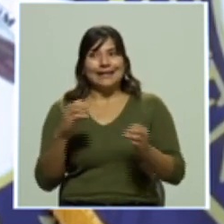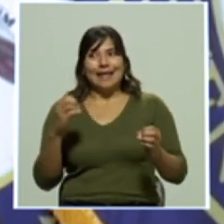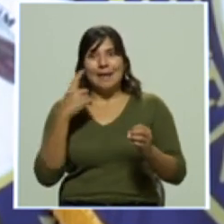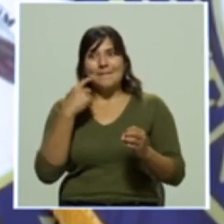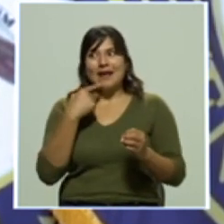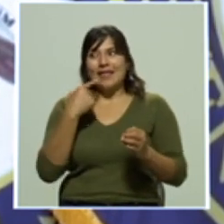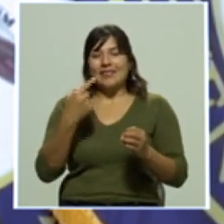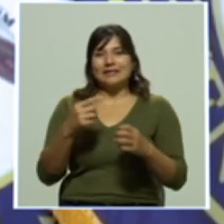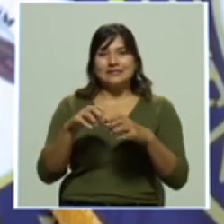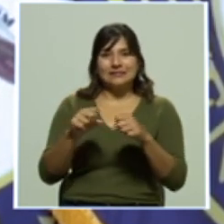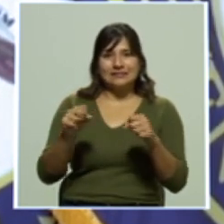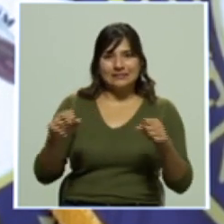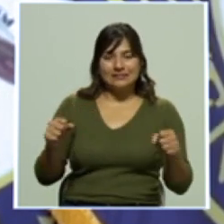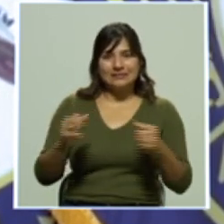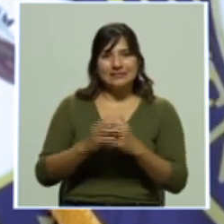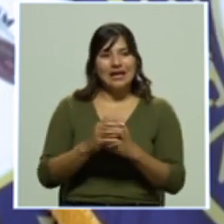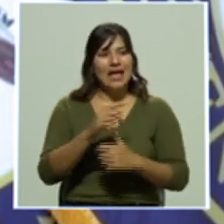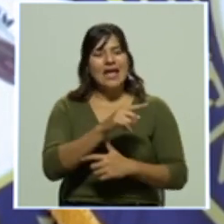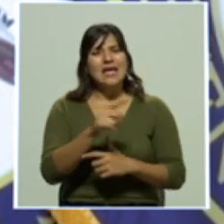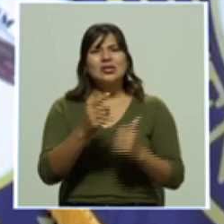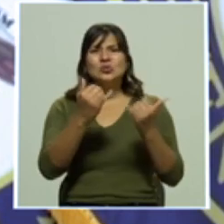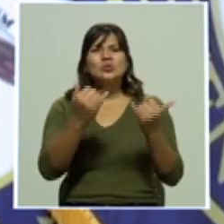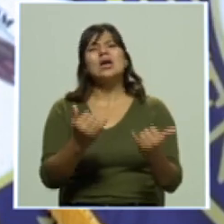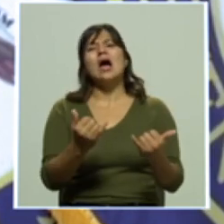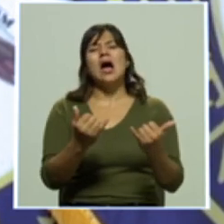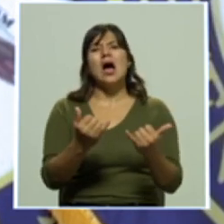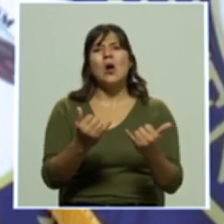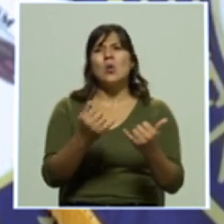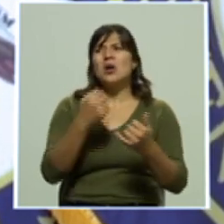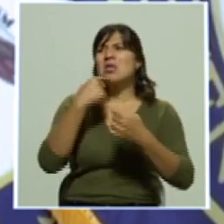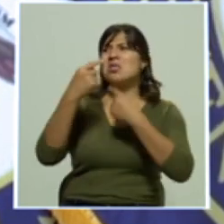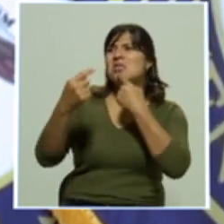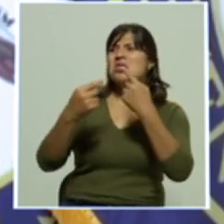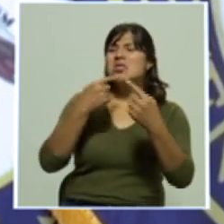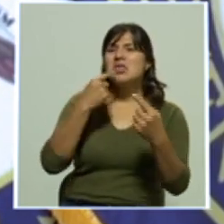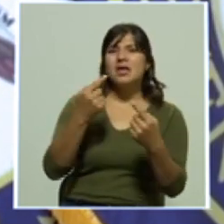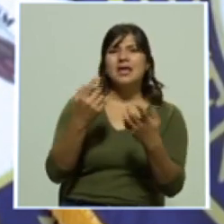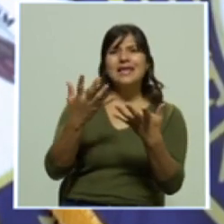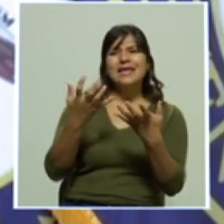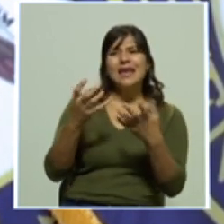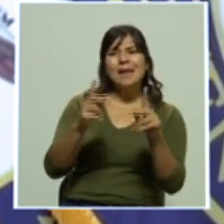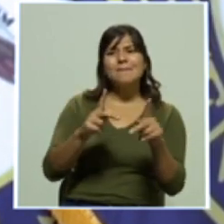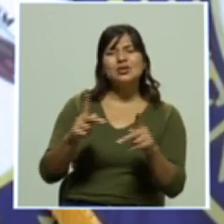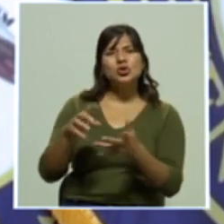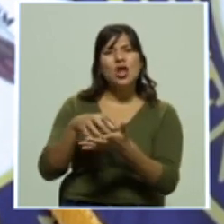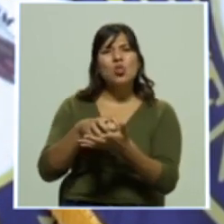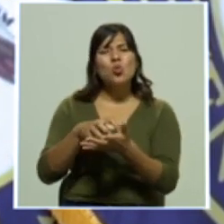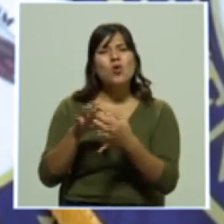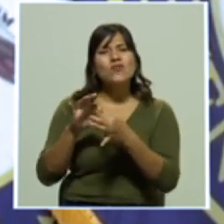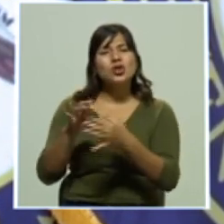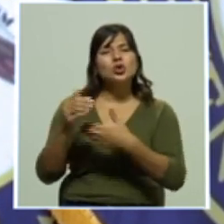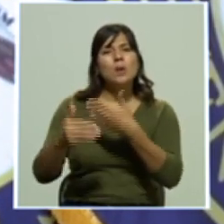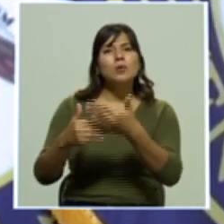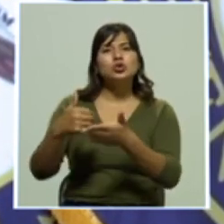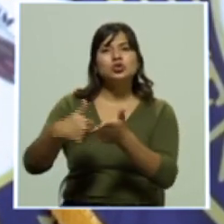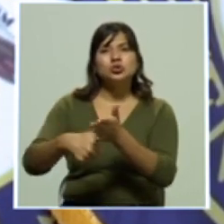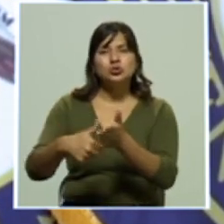presidente. Los congresistas republicanos están poniendo deliberadamente en duda nuestras elecciones sin otra razón que el miedo a Donald Trump.